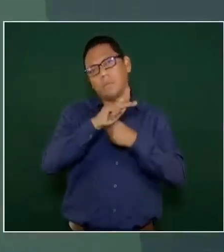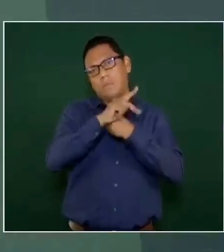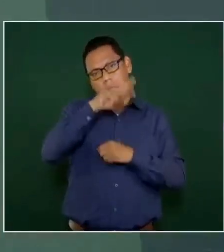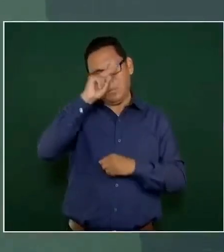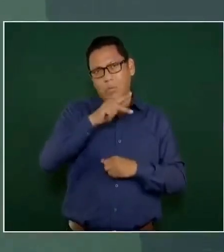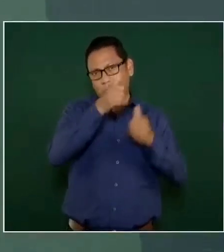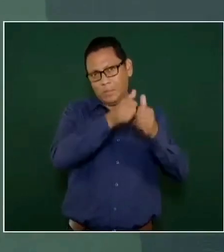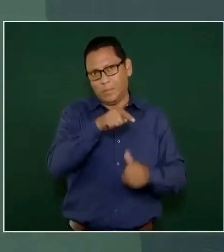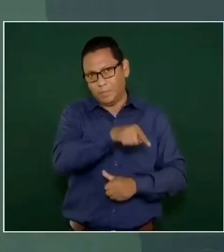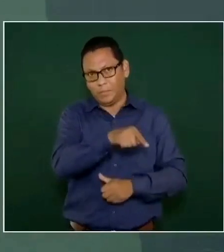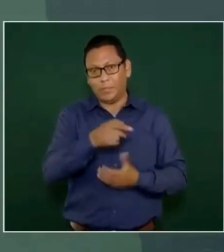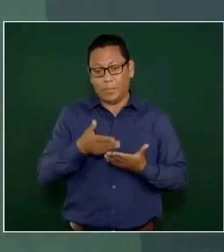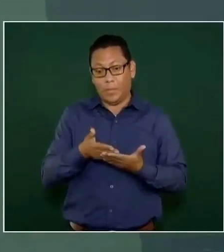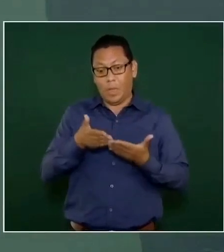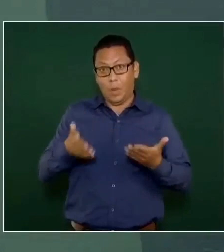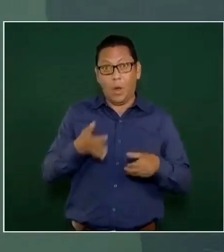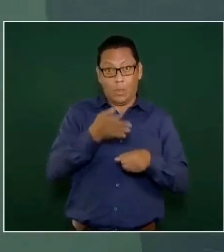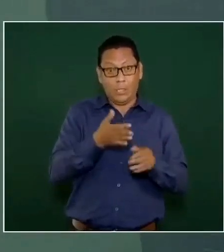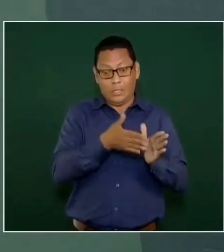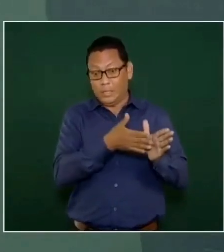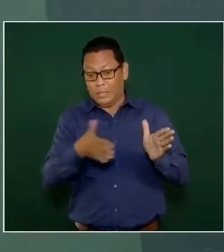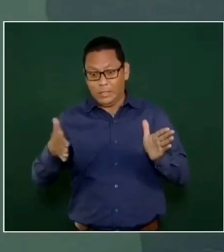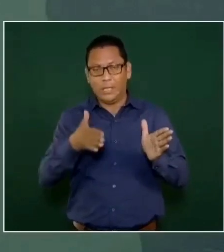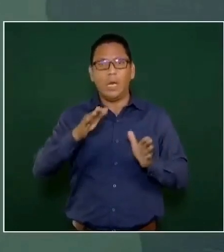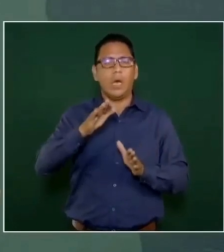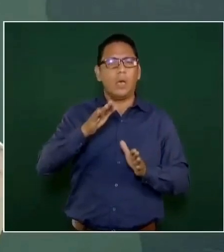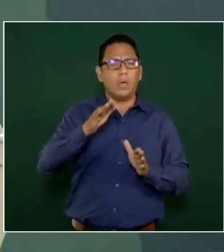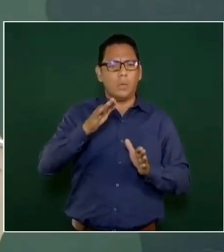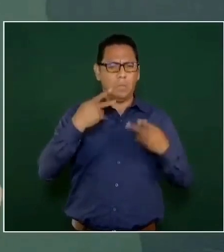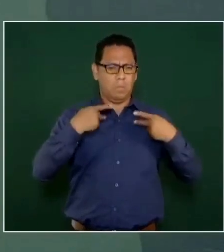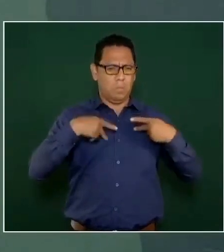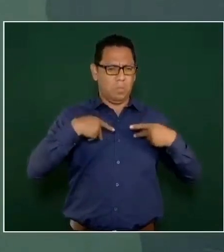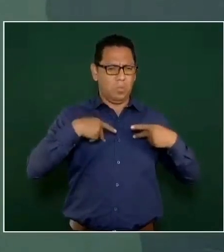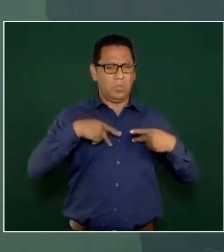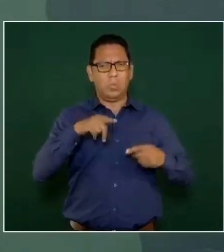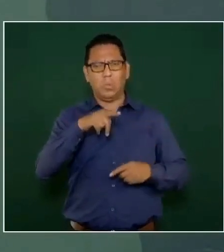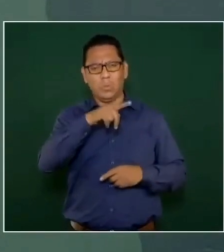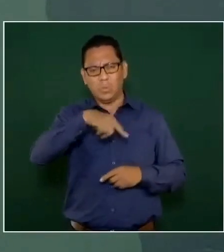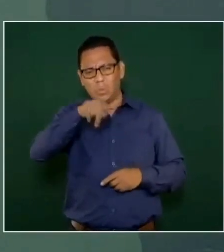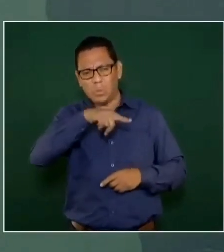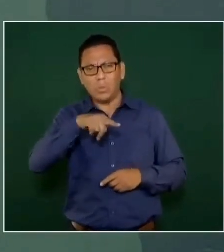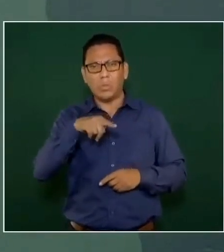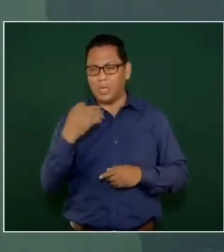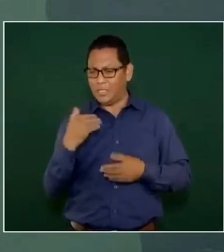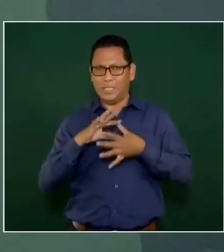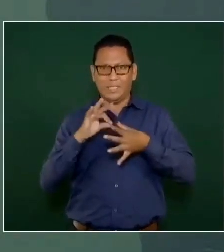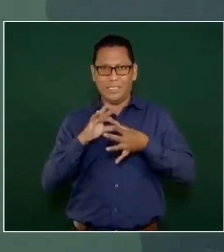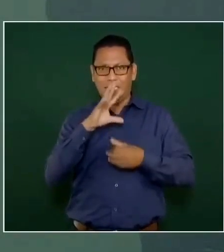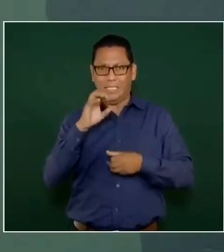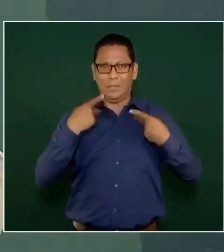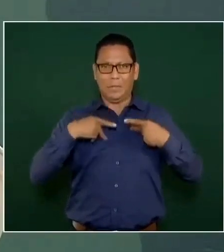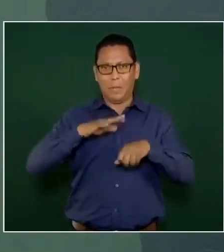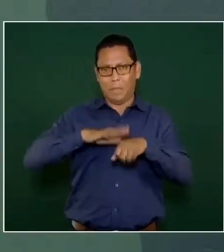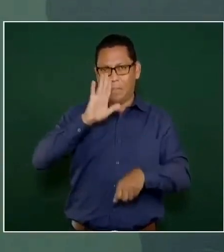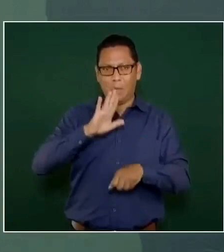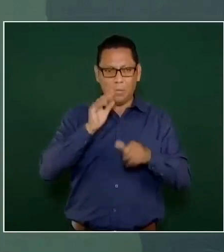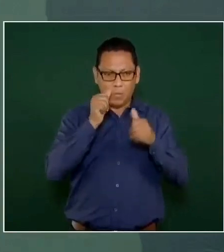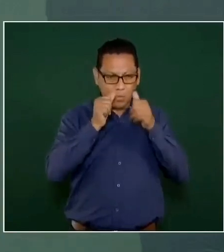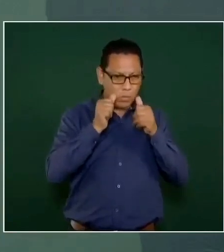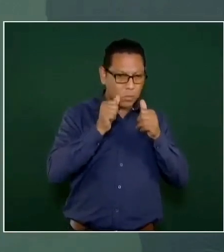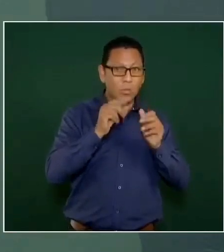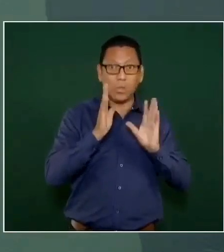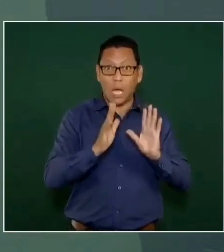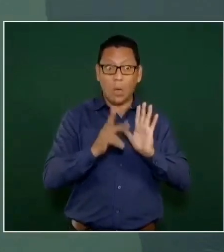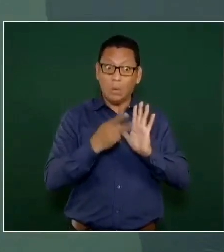nuestro cálculo, nuestra estimación es que ya más del 90% de este universo del cual les platicaba, de más de 500 personas, ha podido